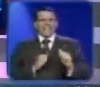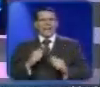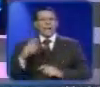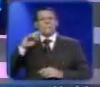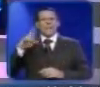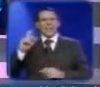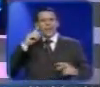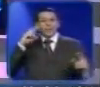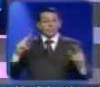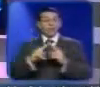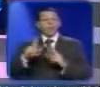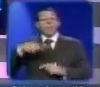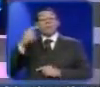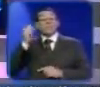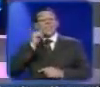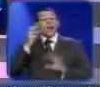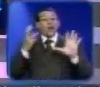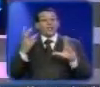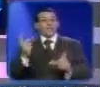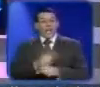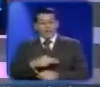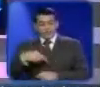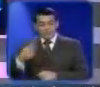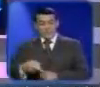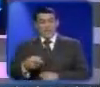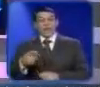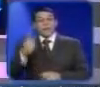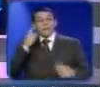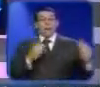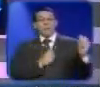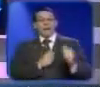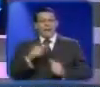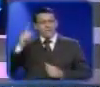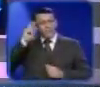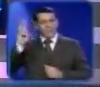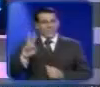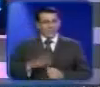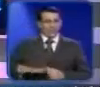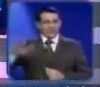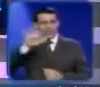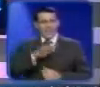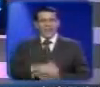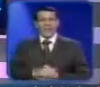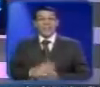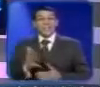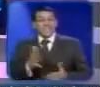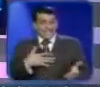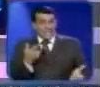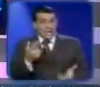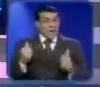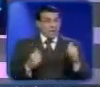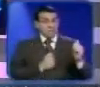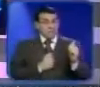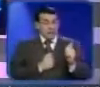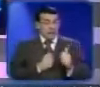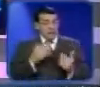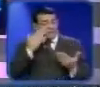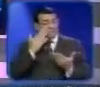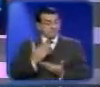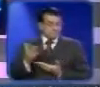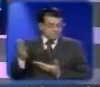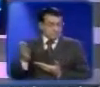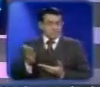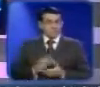encontrarán el próximo sábado 8 de agosto para hacer bailar a los fanáticos venezolanos que pretendan moverse al ritmo de estos dos